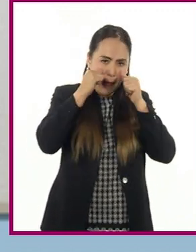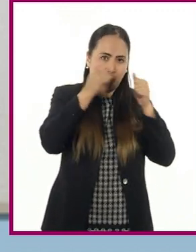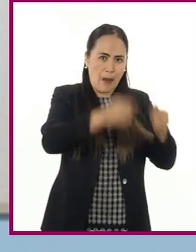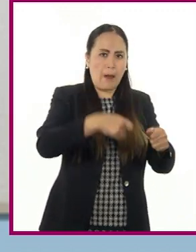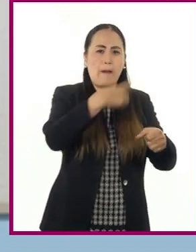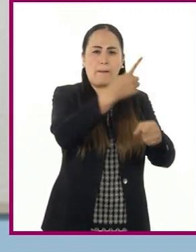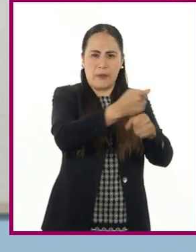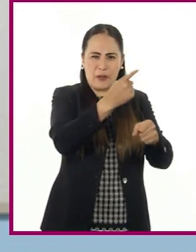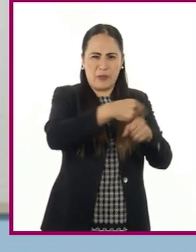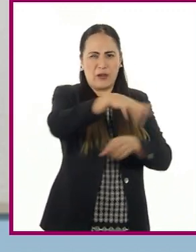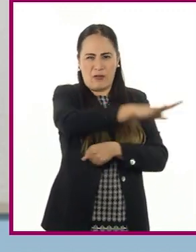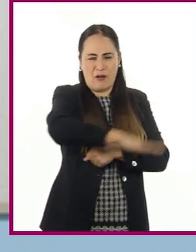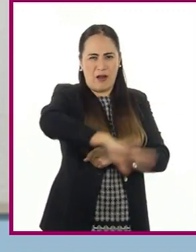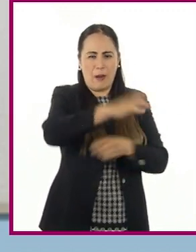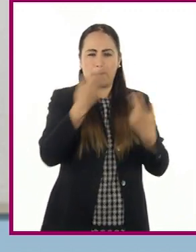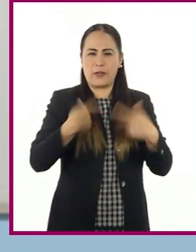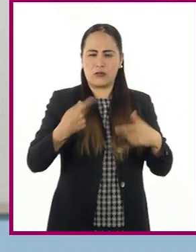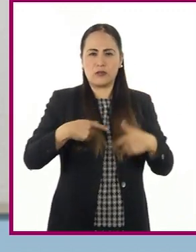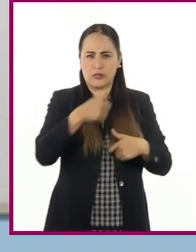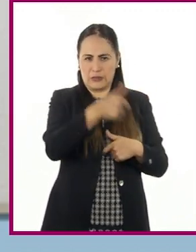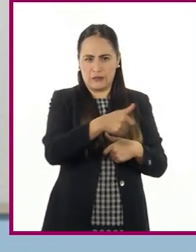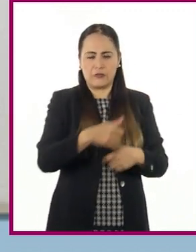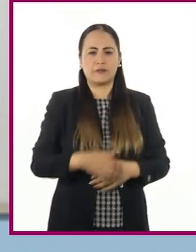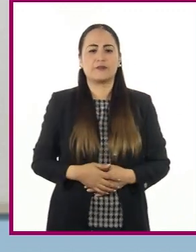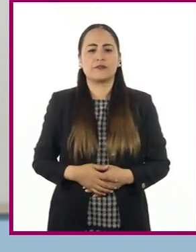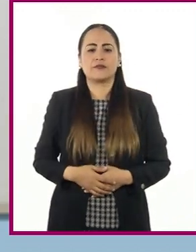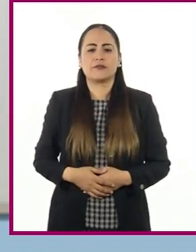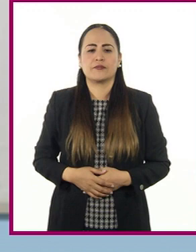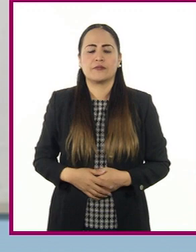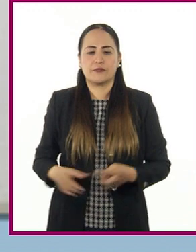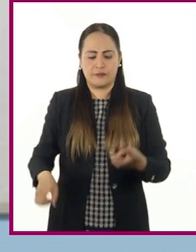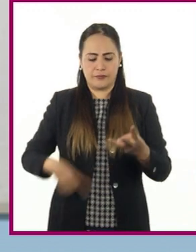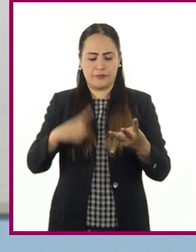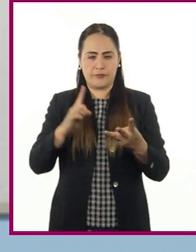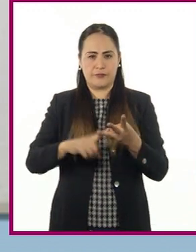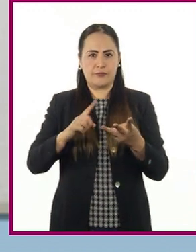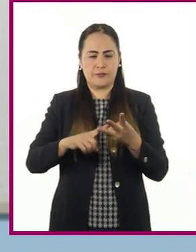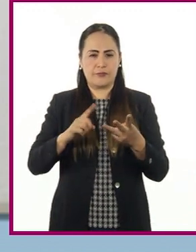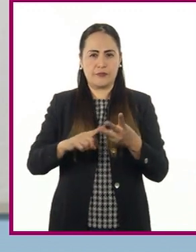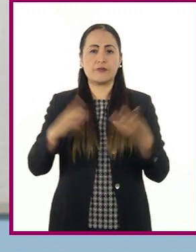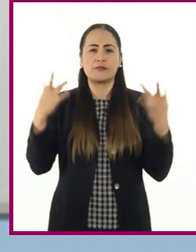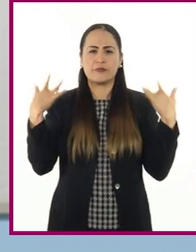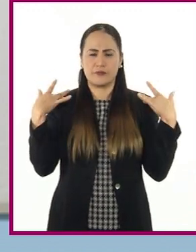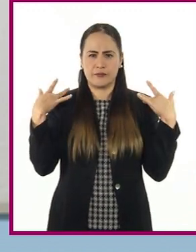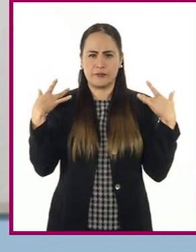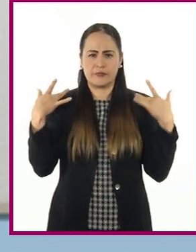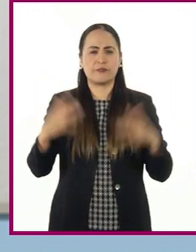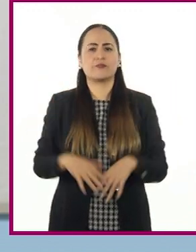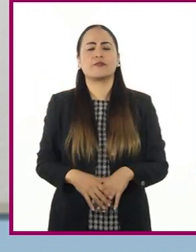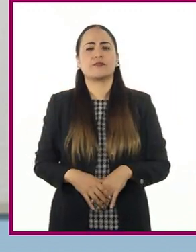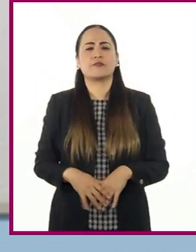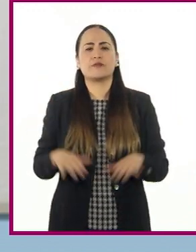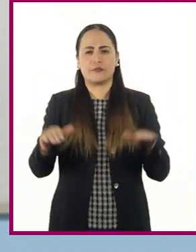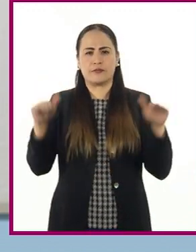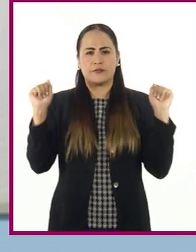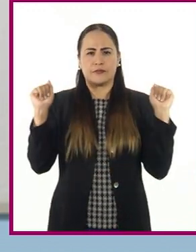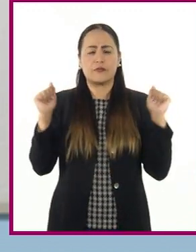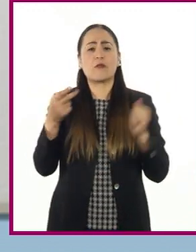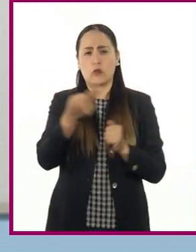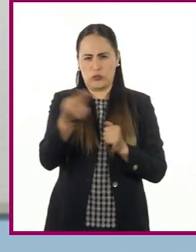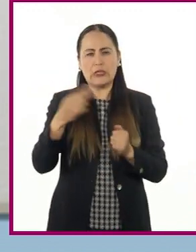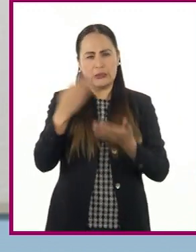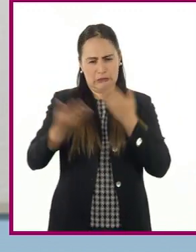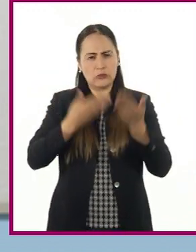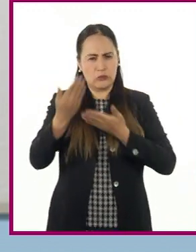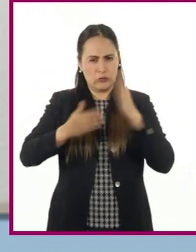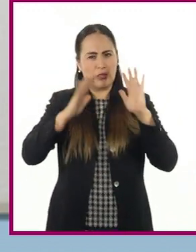y bienestar de la población. El principio de imparcialidad, como ya pudieron estudiarlo, las y